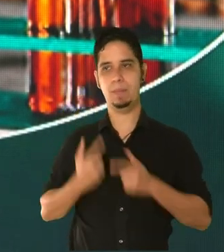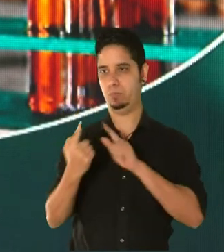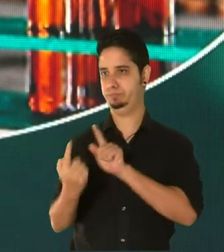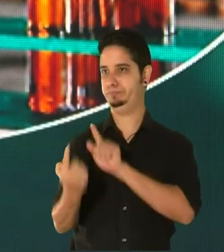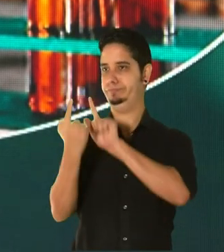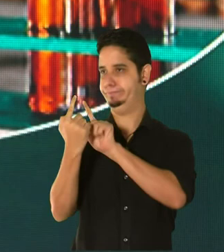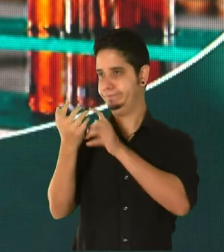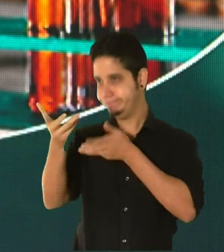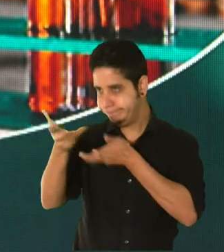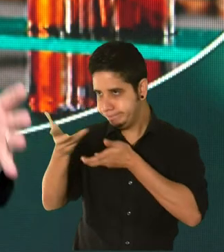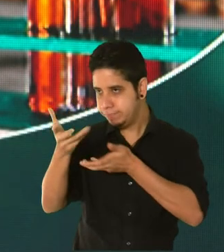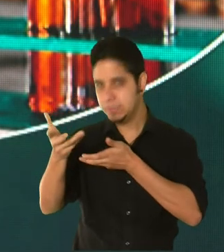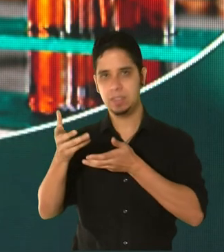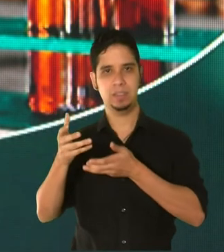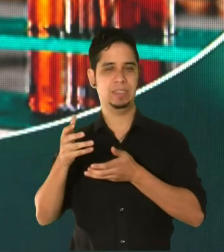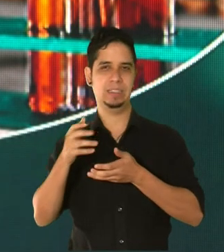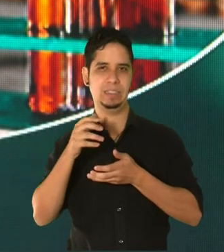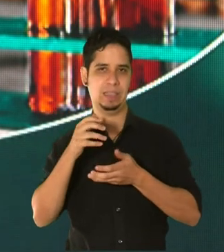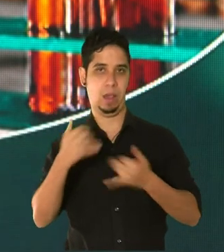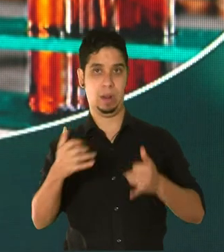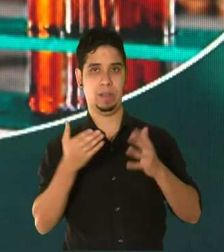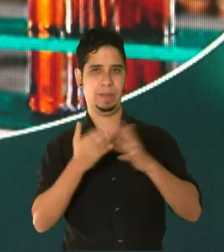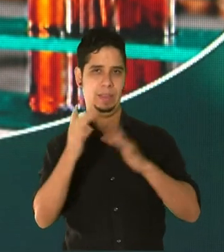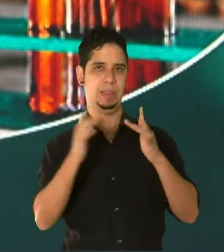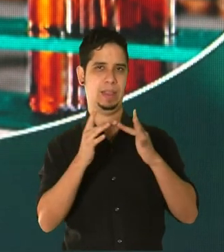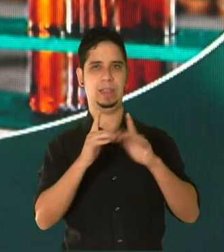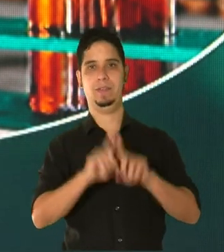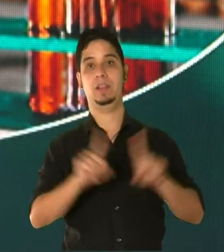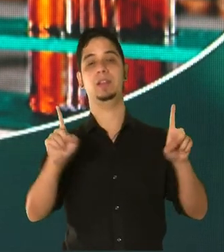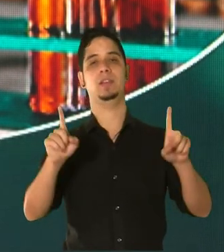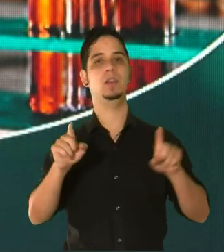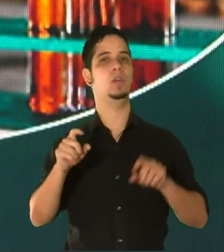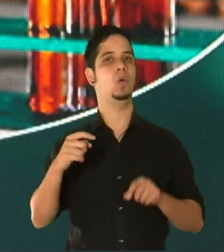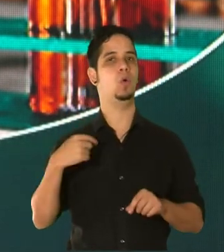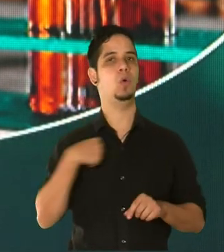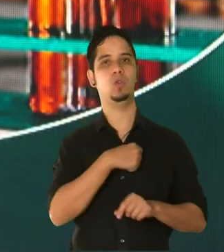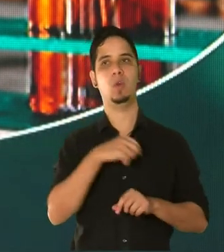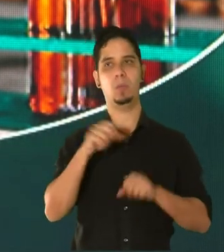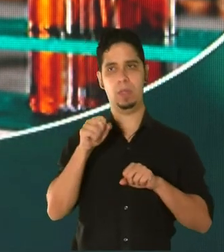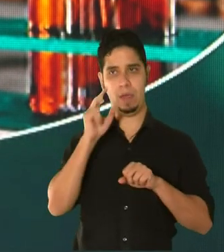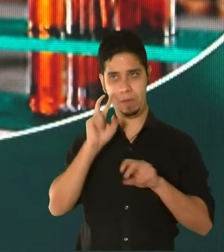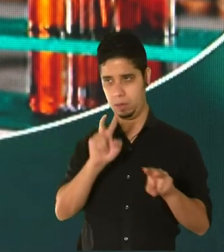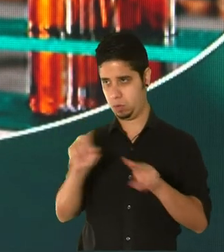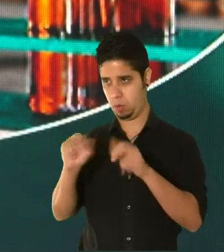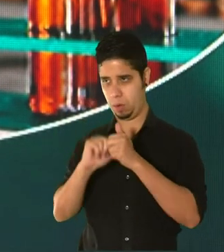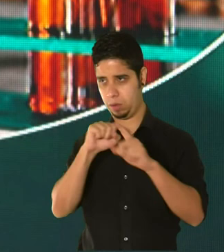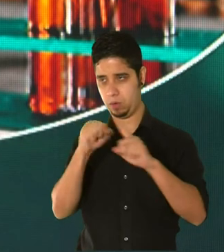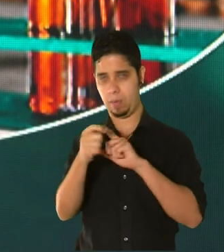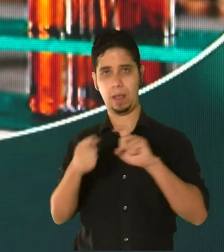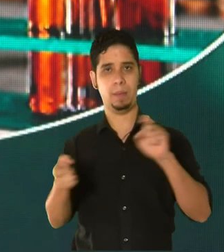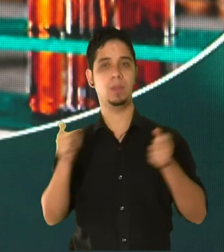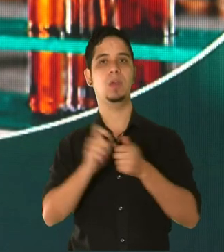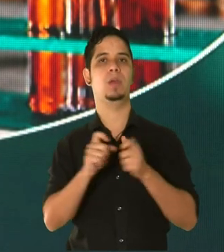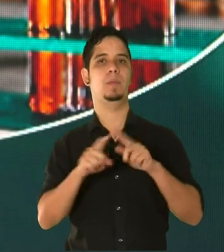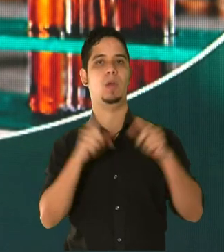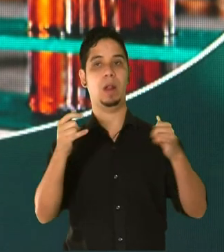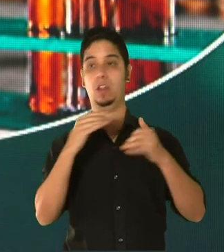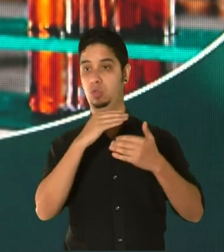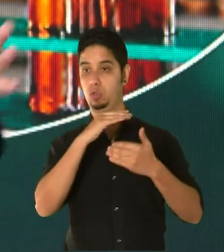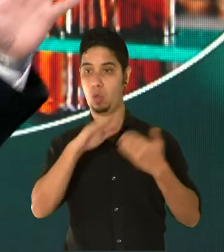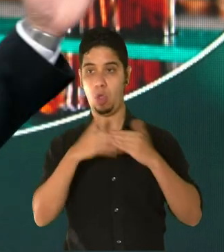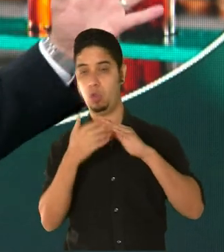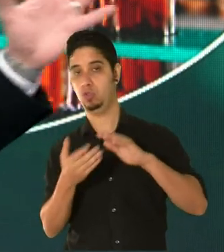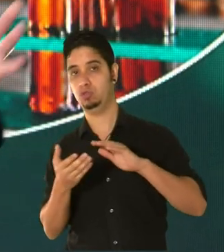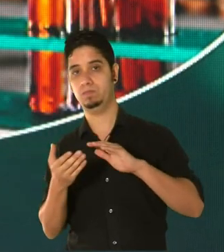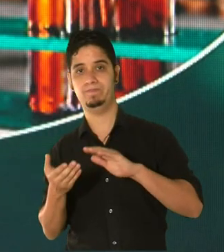uno observa mucho de cómo va cambiando las realidades de los clientes a que todo pues entonces virtual gracias a dios pues no